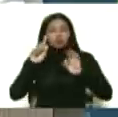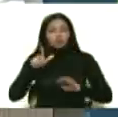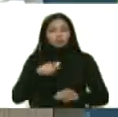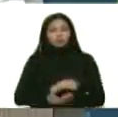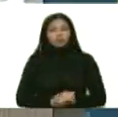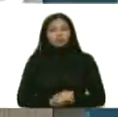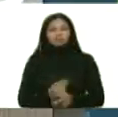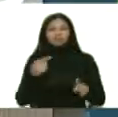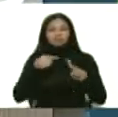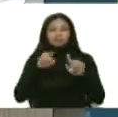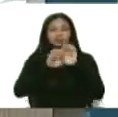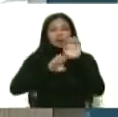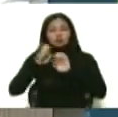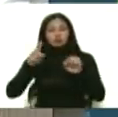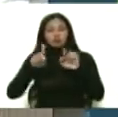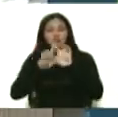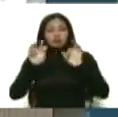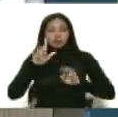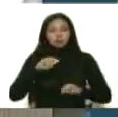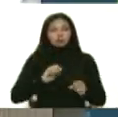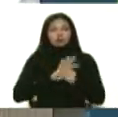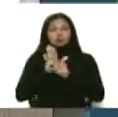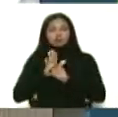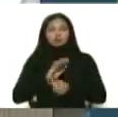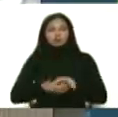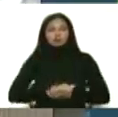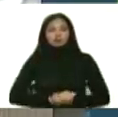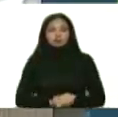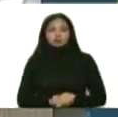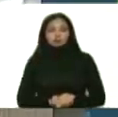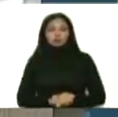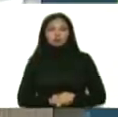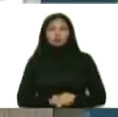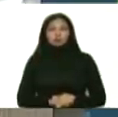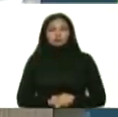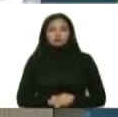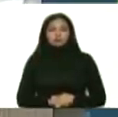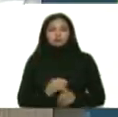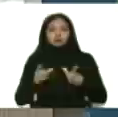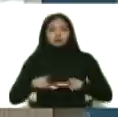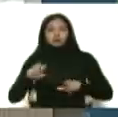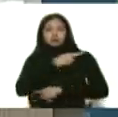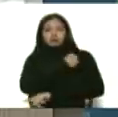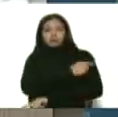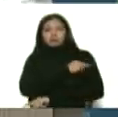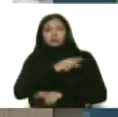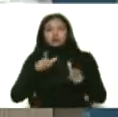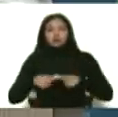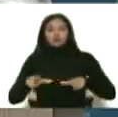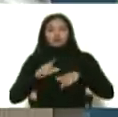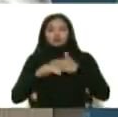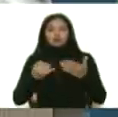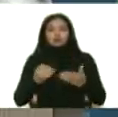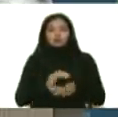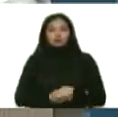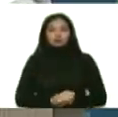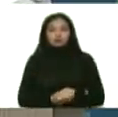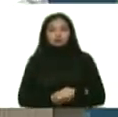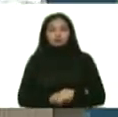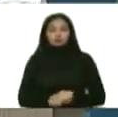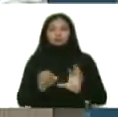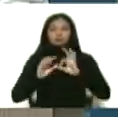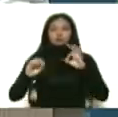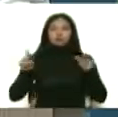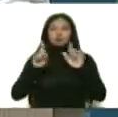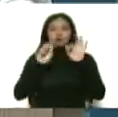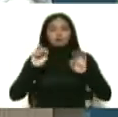resulten diagnosticados con COVID-19 deben ir a un centro hospitalario o a un centro para aislamiento, puede